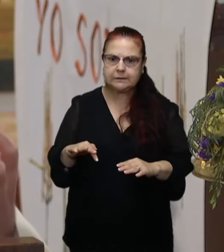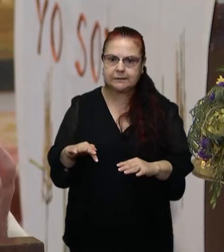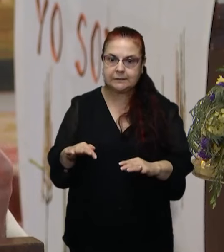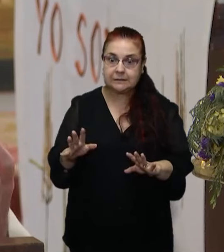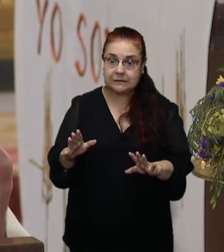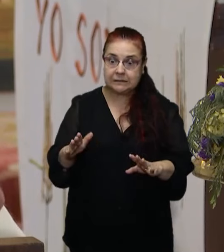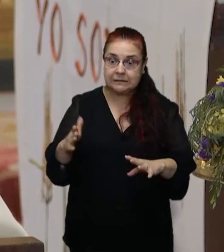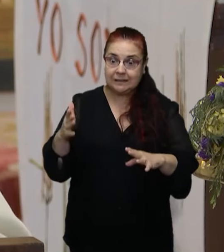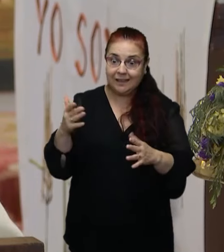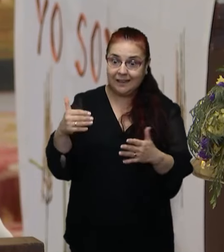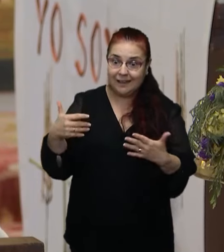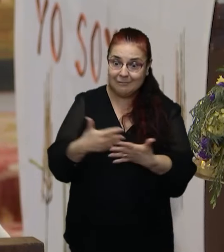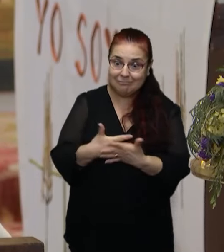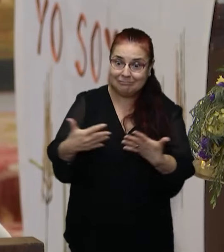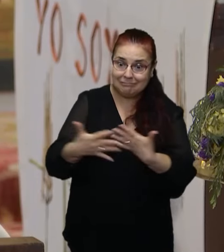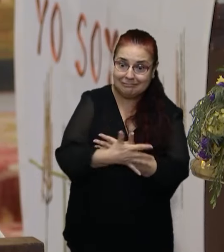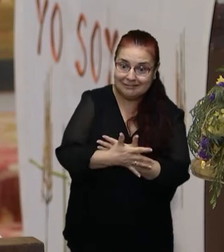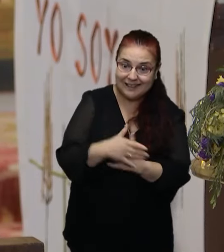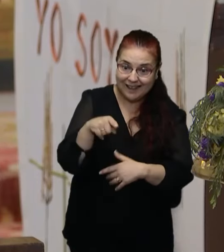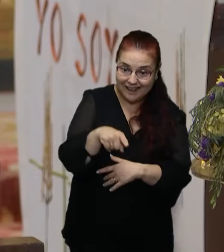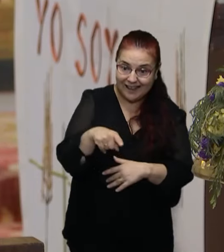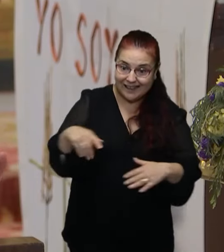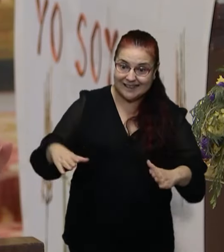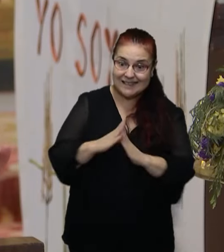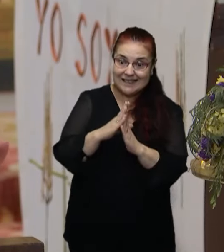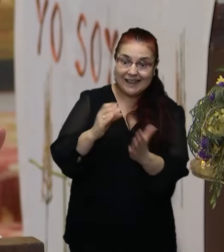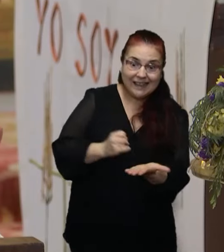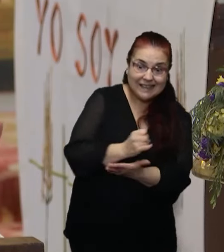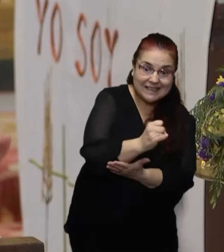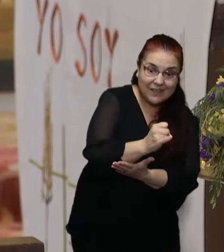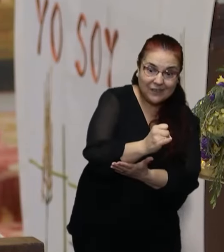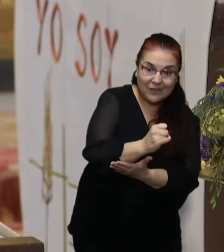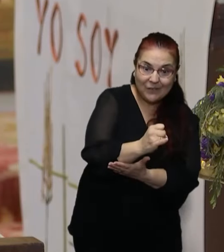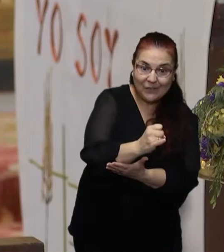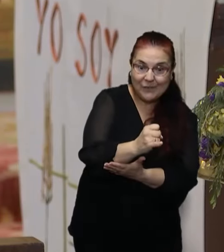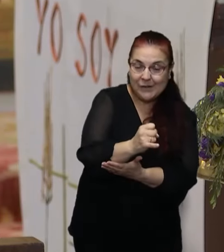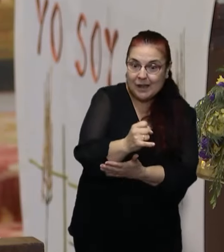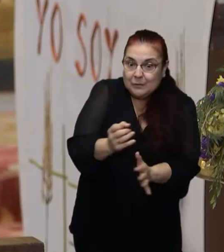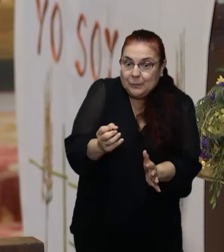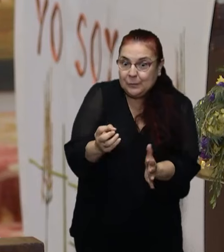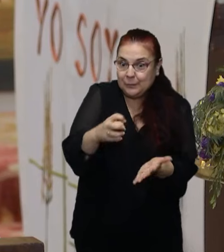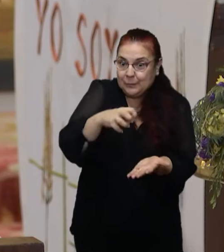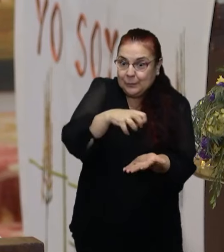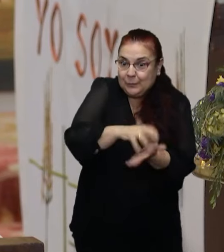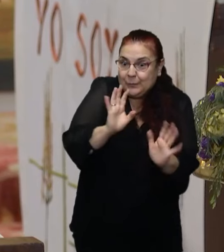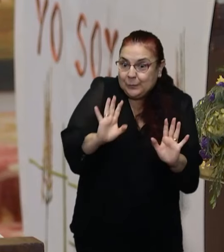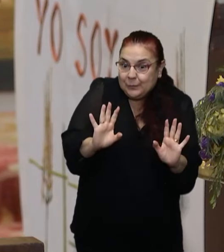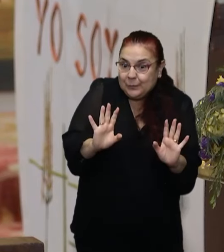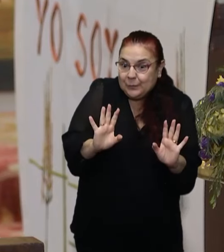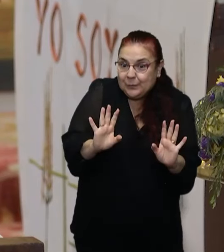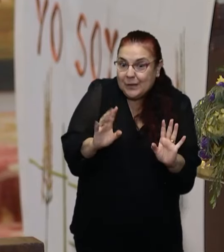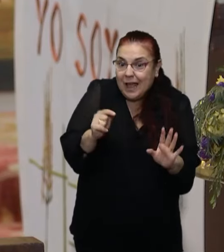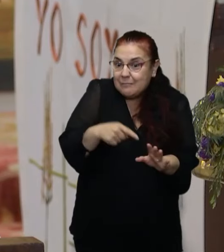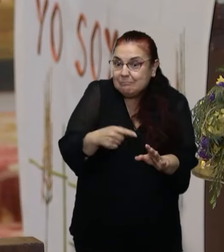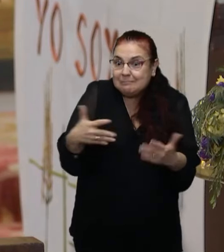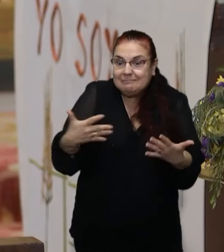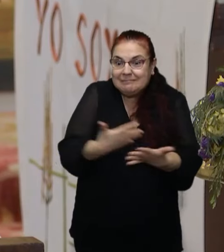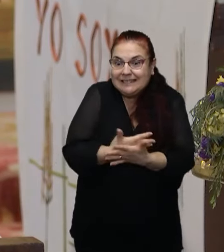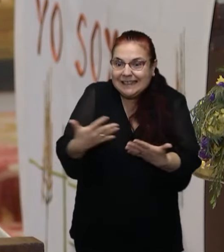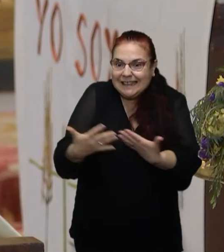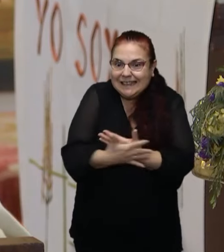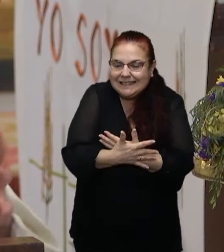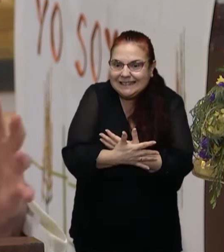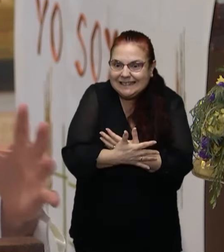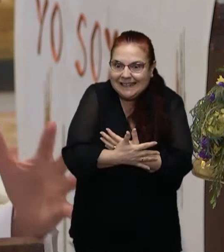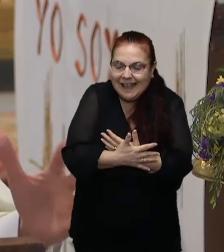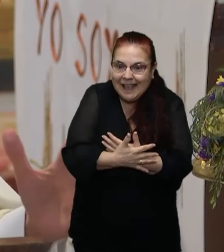Y entre medias, San Isidro, como una pequeña seta, ¿no?, entre unos